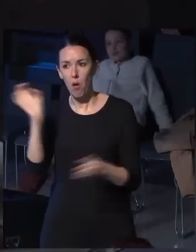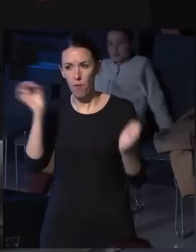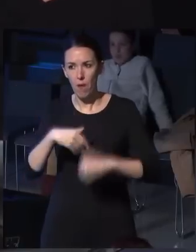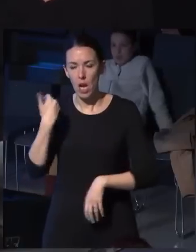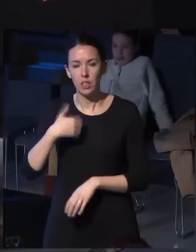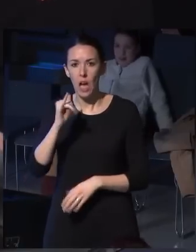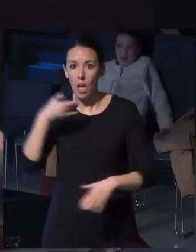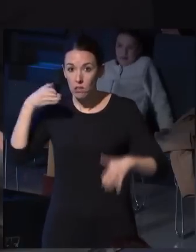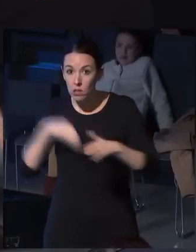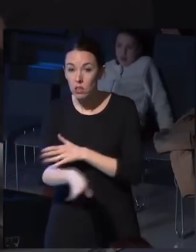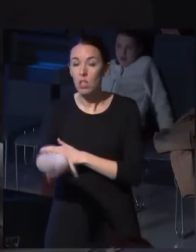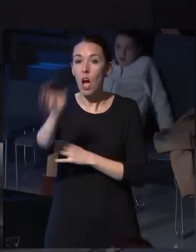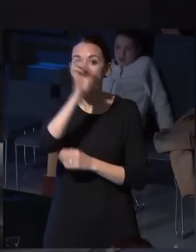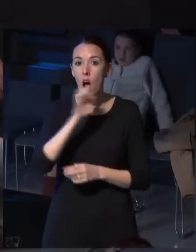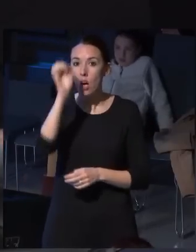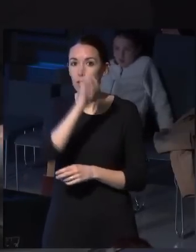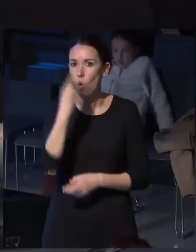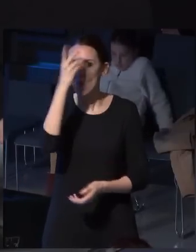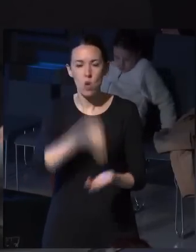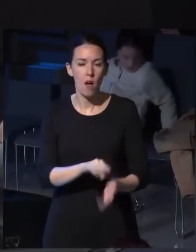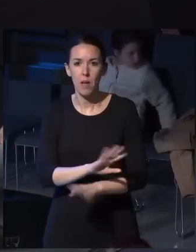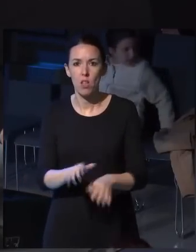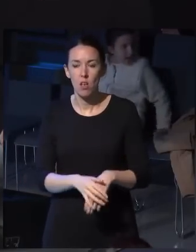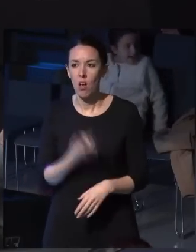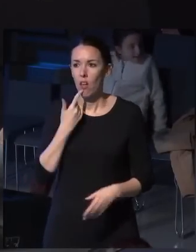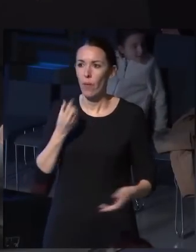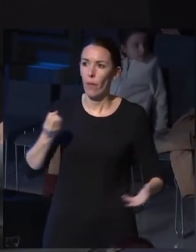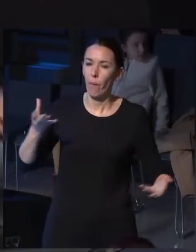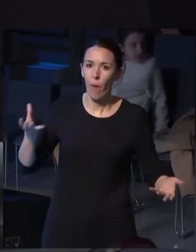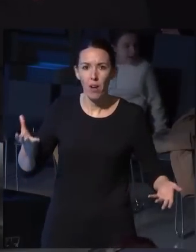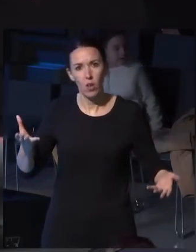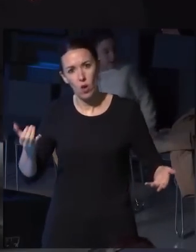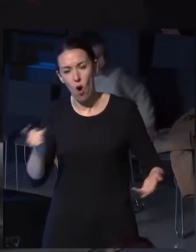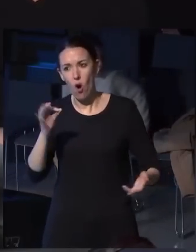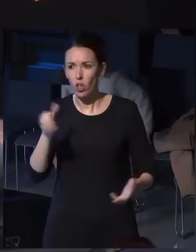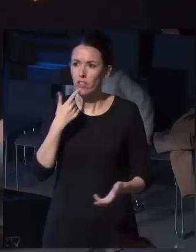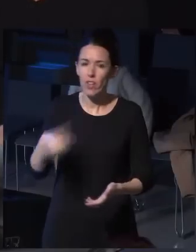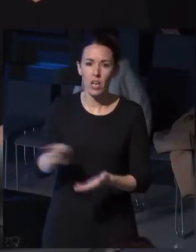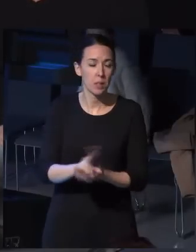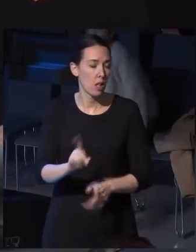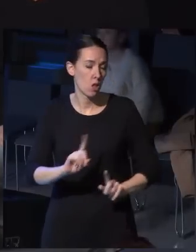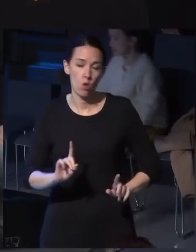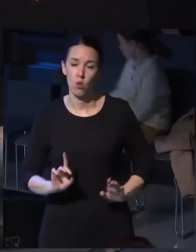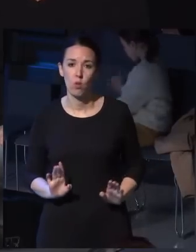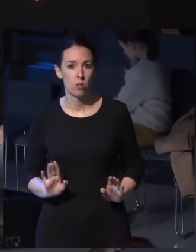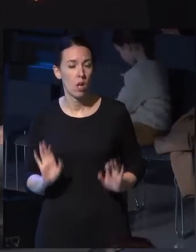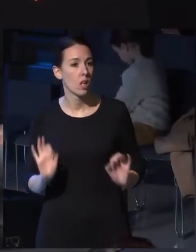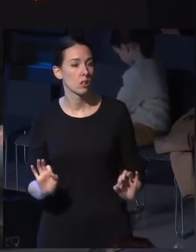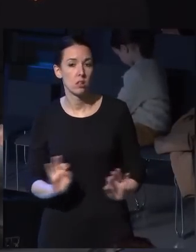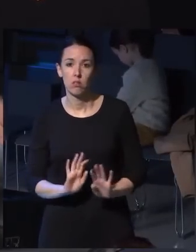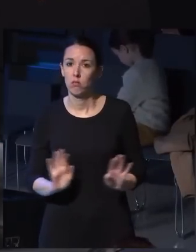tengo. Entró a cantar y lo cantó de una vez. Y le dijo Kiko, bueno, José, tío, repítela. Dijo, no, esto